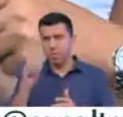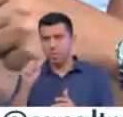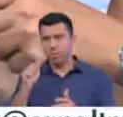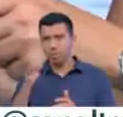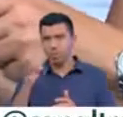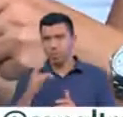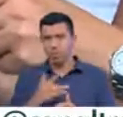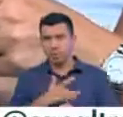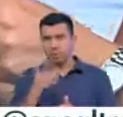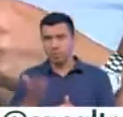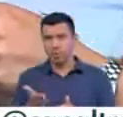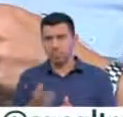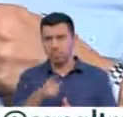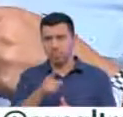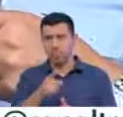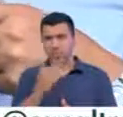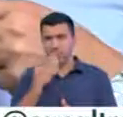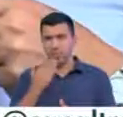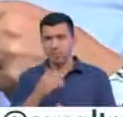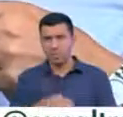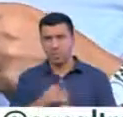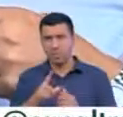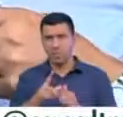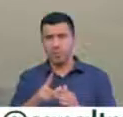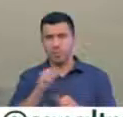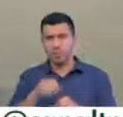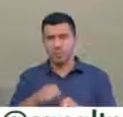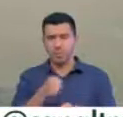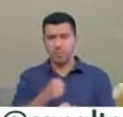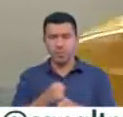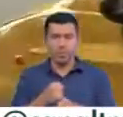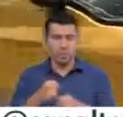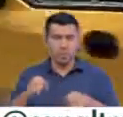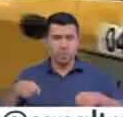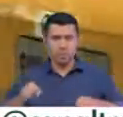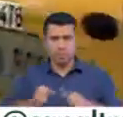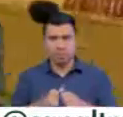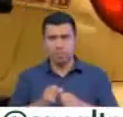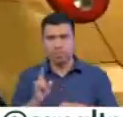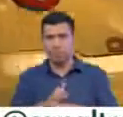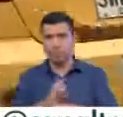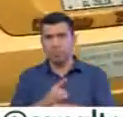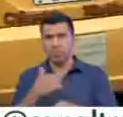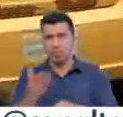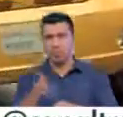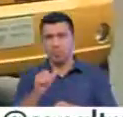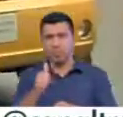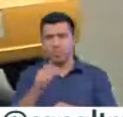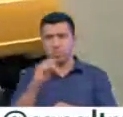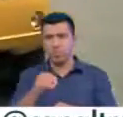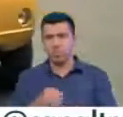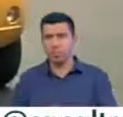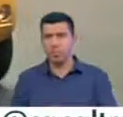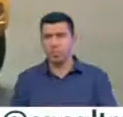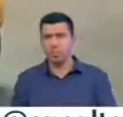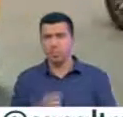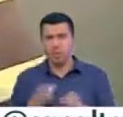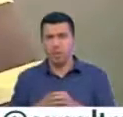le otorga este permiso para que transiten después de las 10 de la noche. Ante esta nueva medida, el gremio de motociclistas se mostró